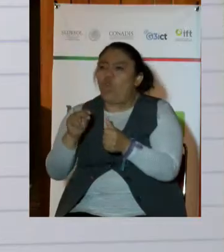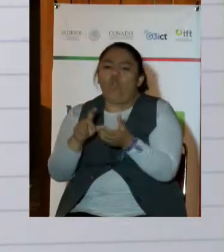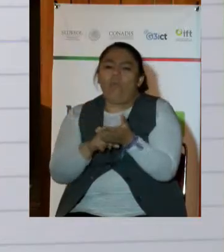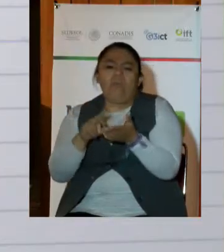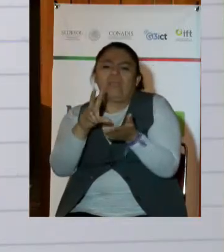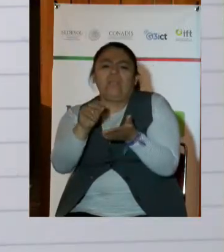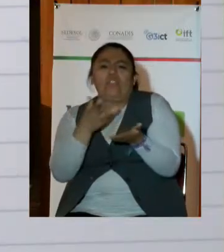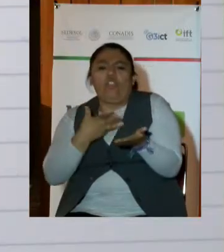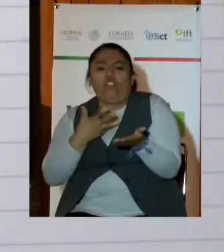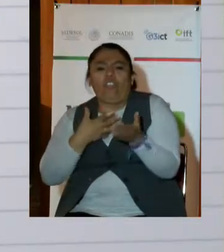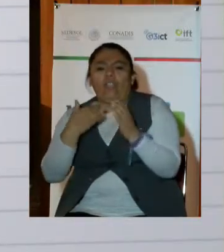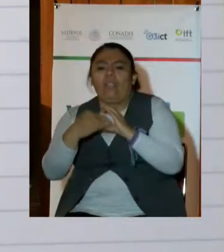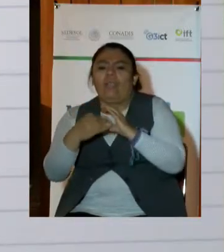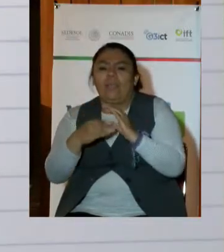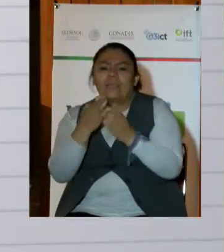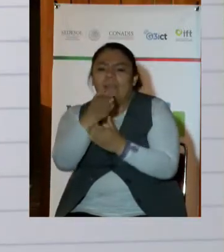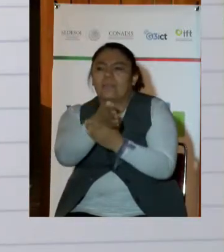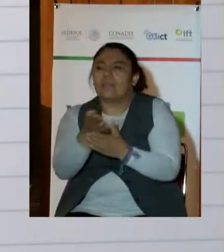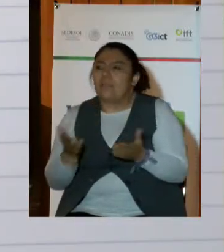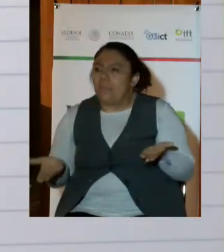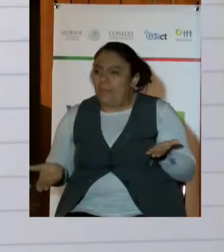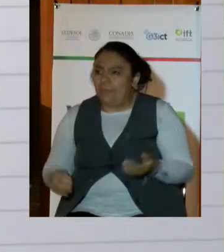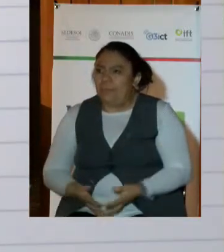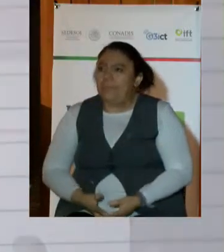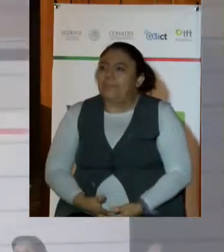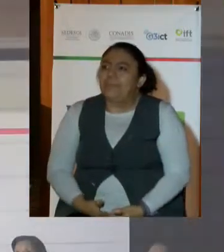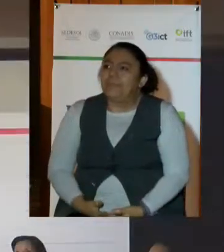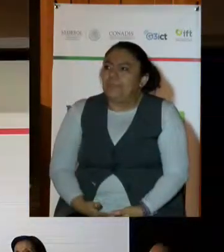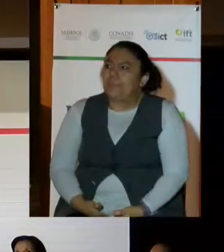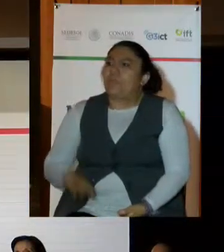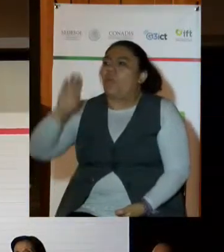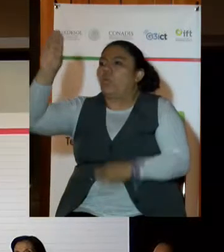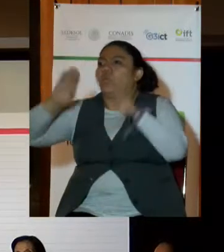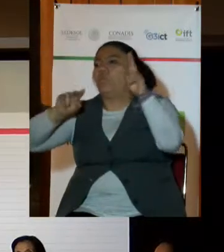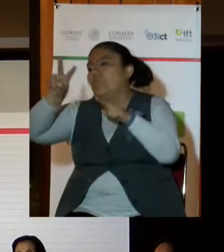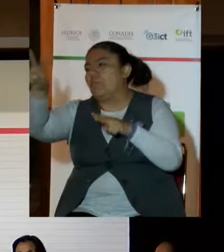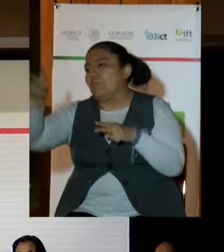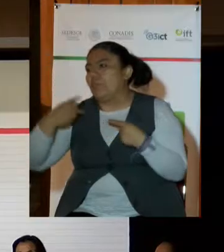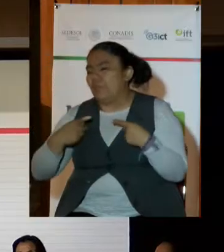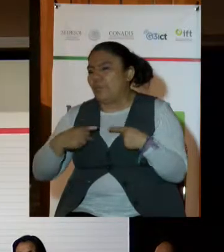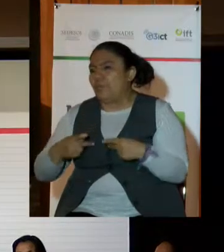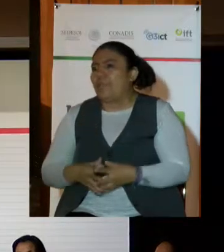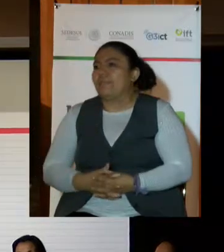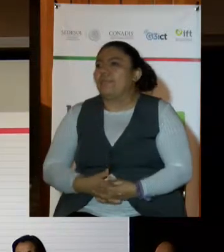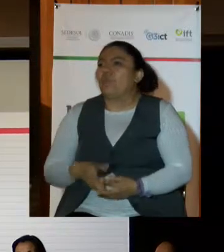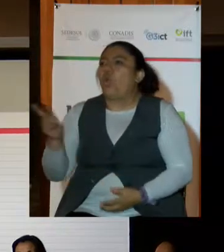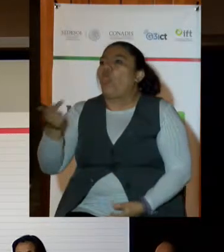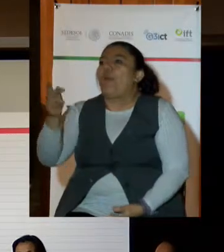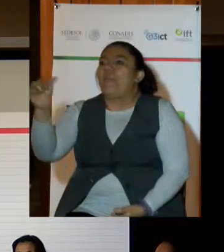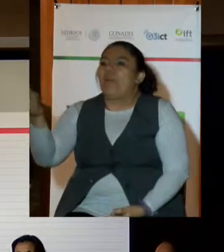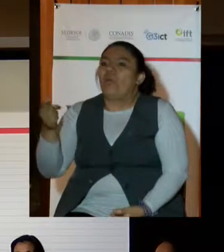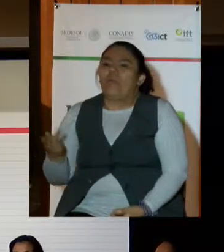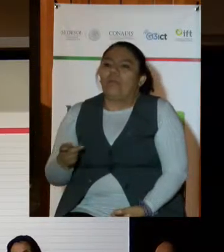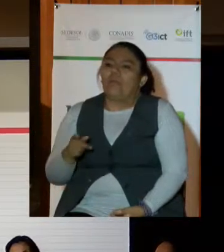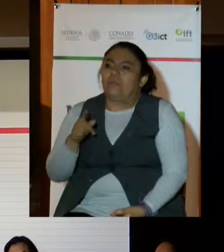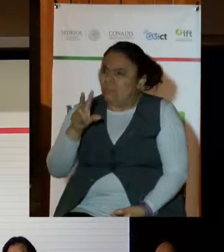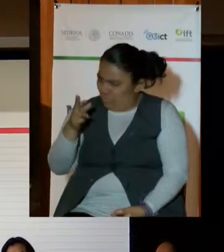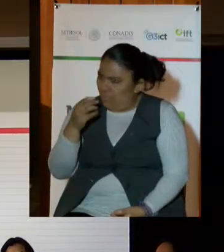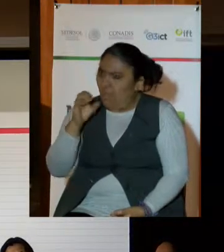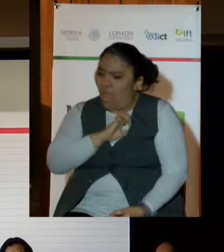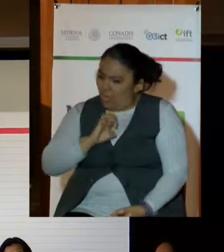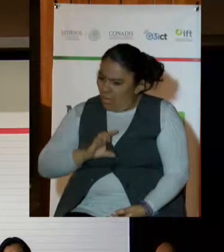que hacer para que se conozca lo que es la inclusión, se conozca lo que son los estándares de accesibilidad y la gente le entra. Pero